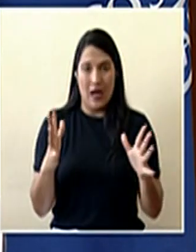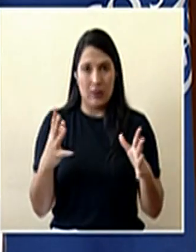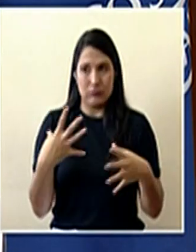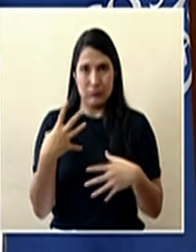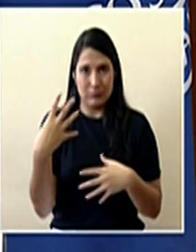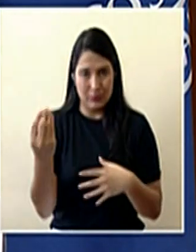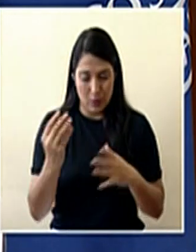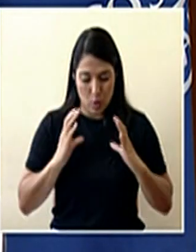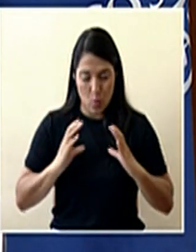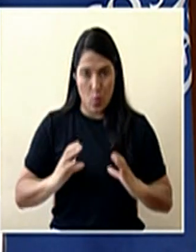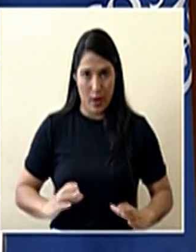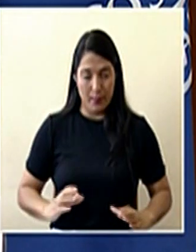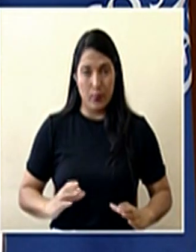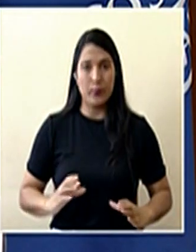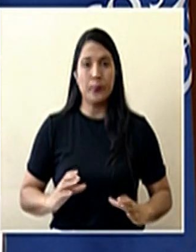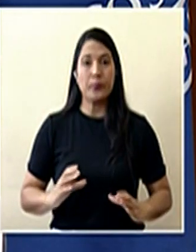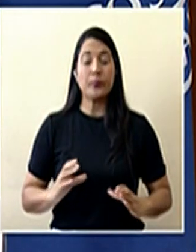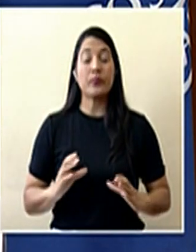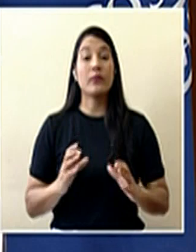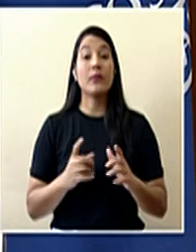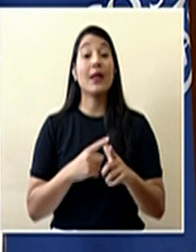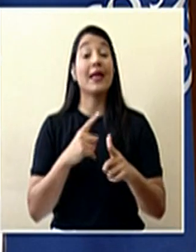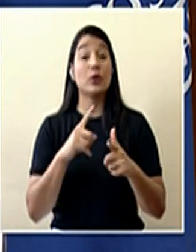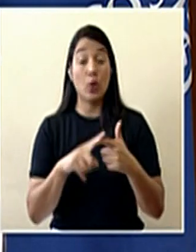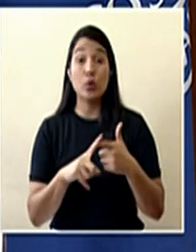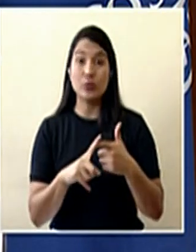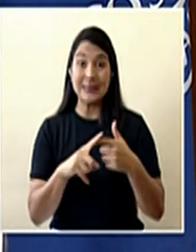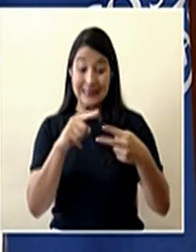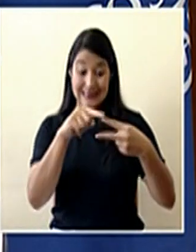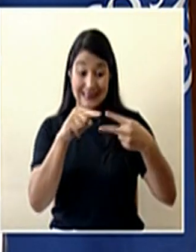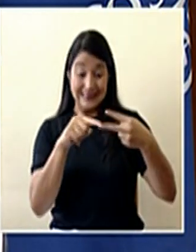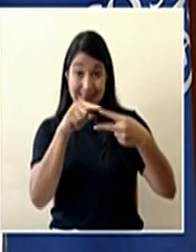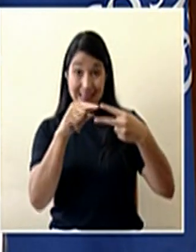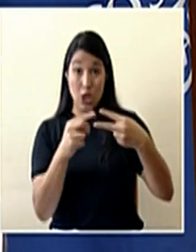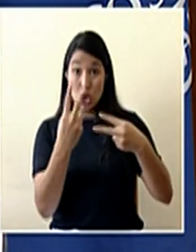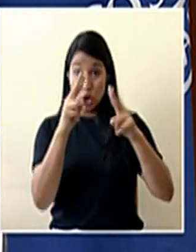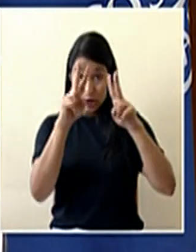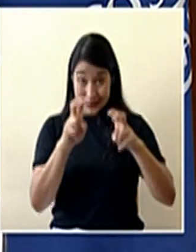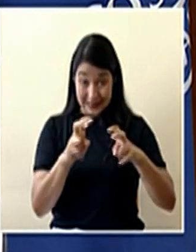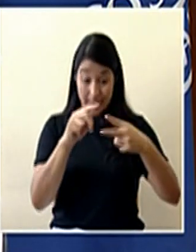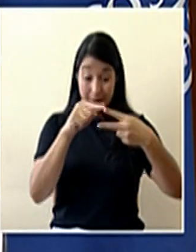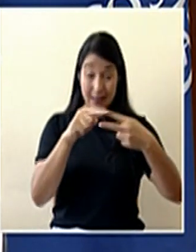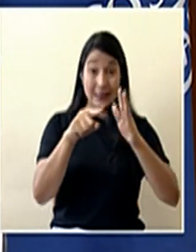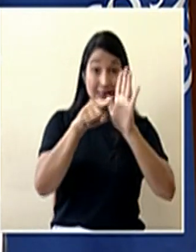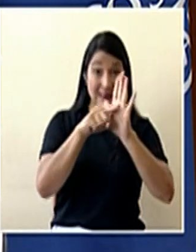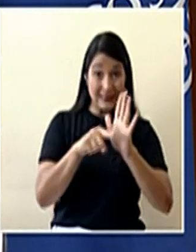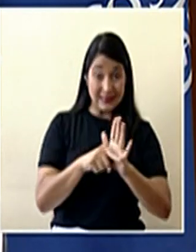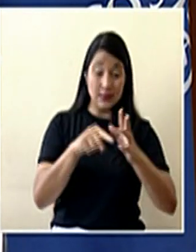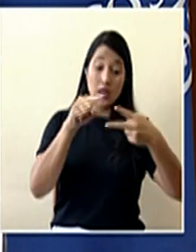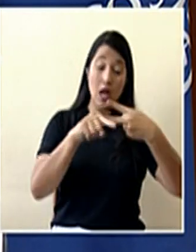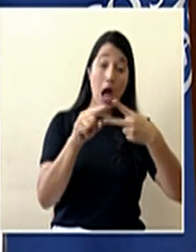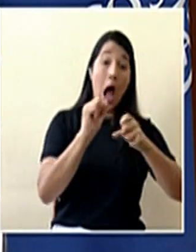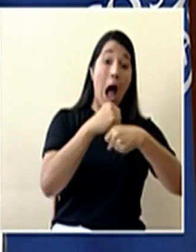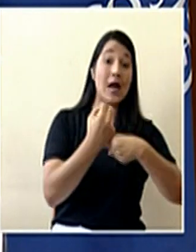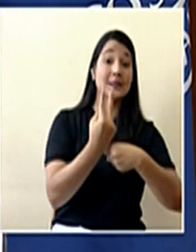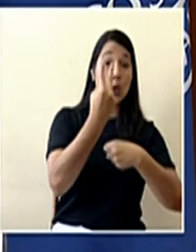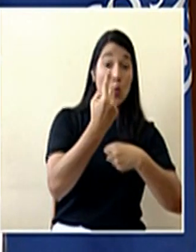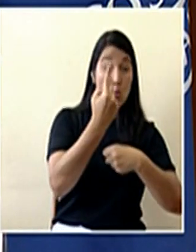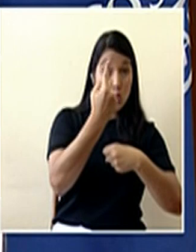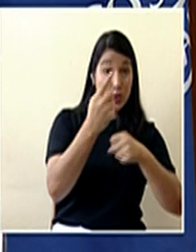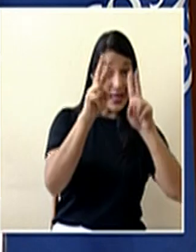salivales o nasofaringias y que pues eso ya indica esa diferencia, incluso son de 24 horas entre